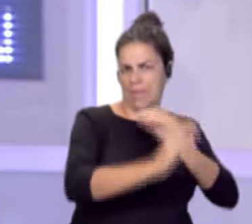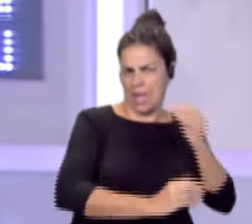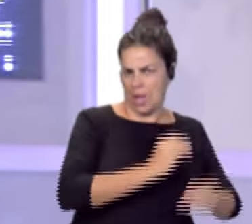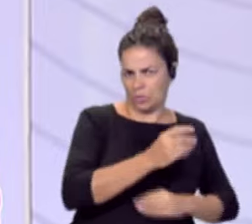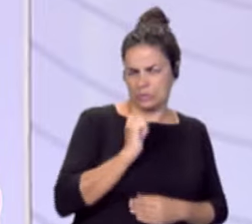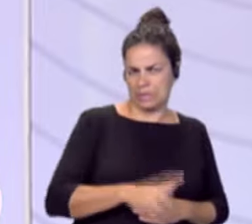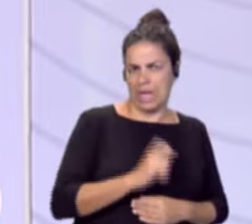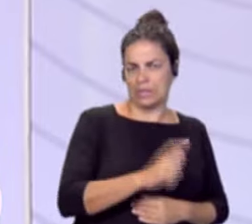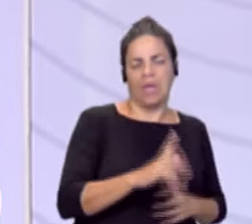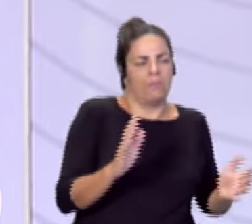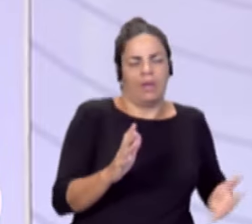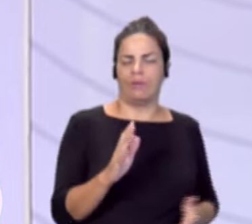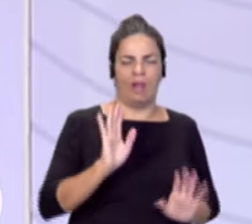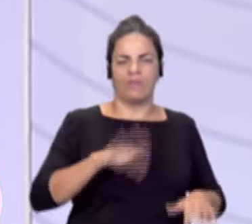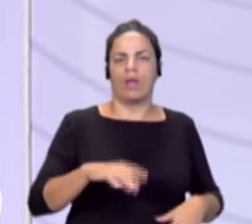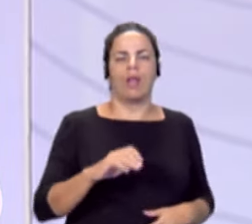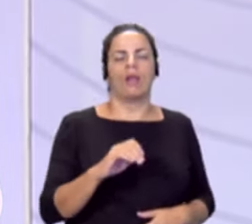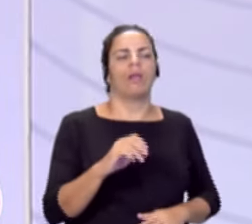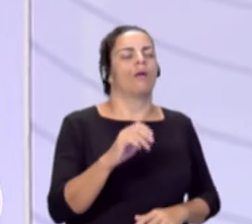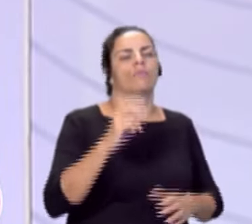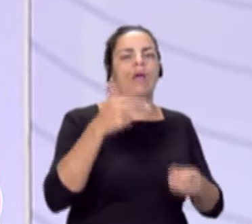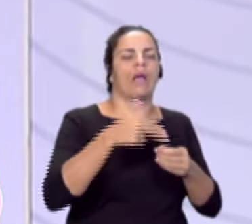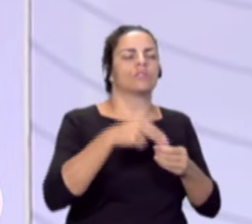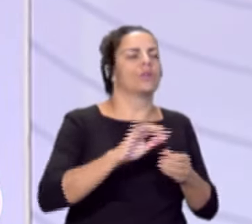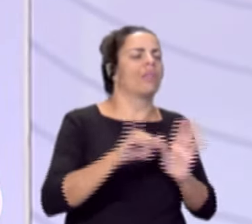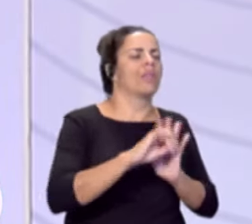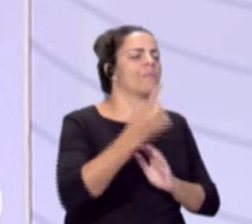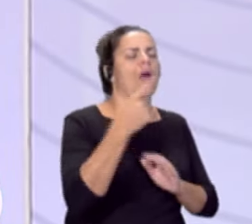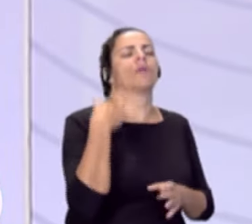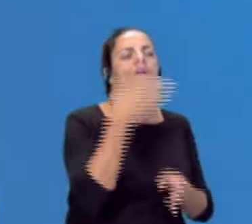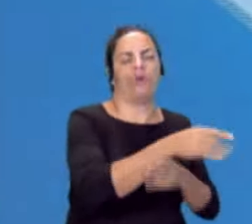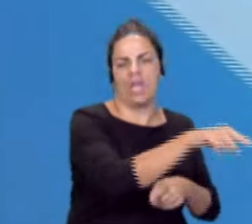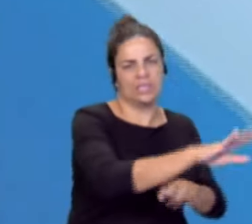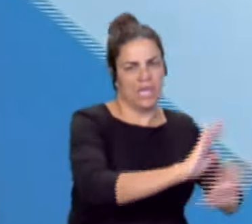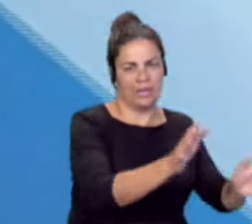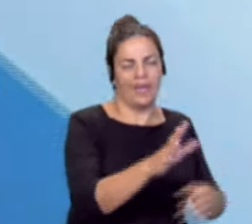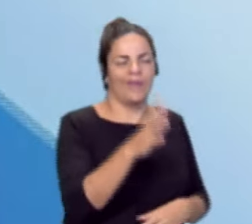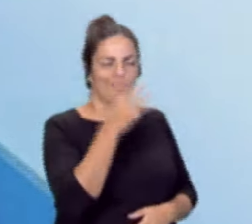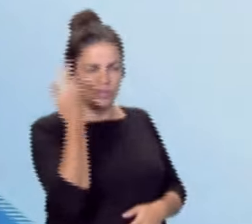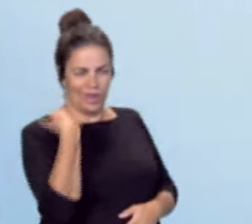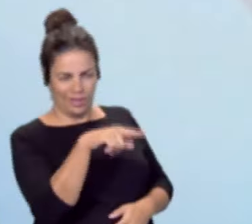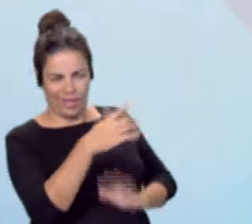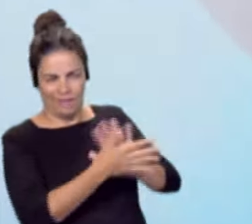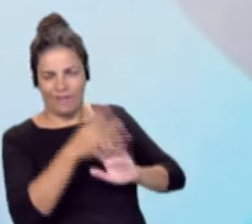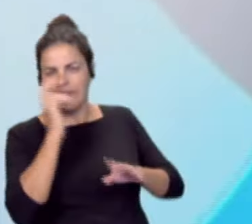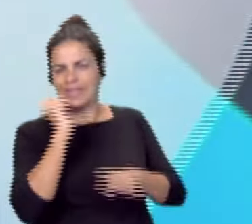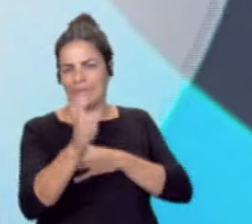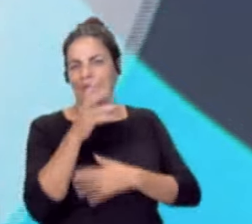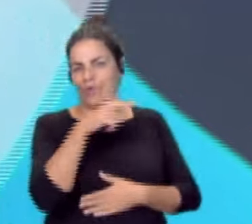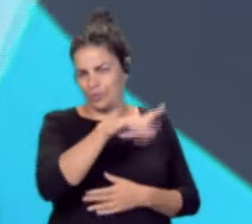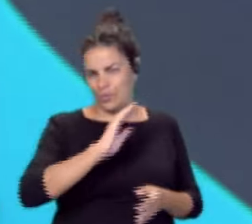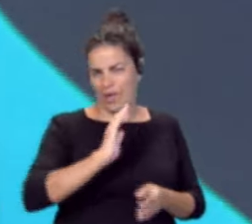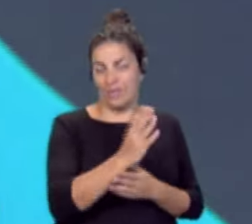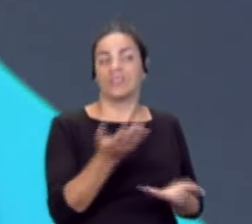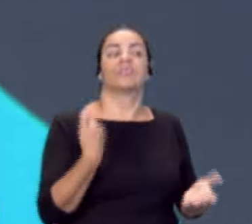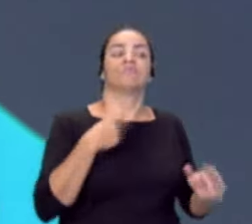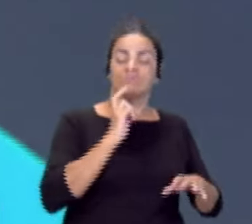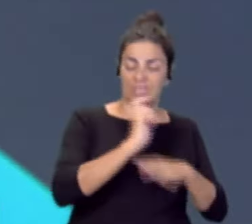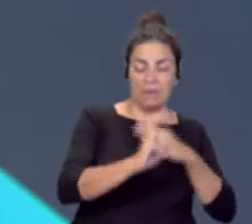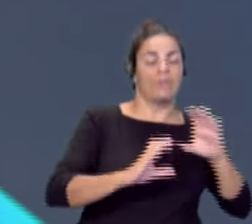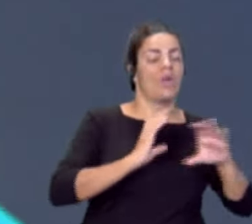la primera que pillas por el camino. Por eso estabas hablando antes del tranvía, ¿eh? Que es lo que a ti te afecta en tu movilidad, en el día a día, la guagua. Tranvía, uh-huh, en la isla,